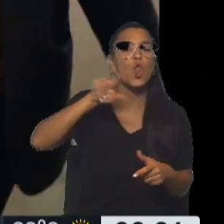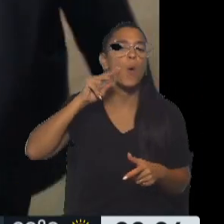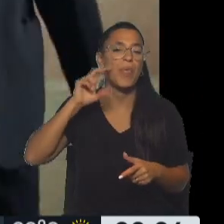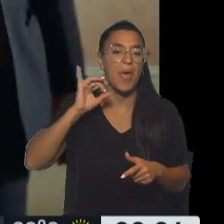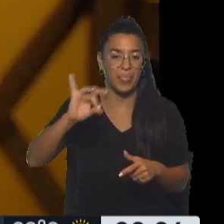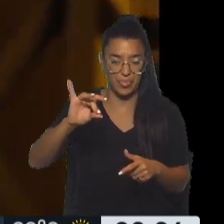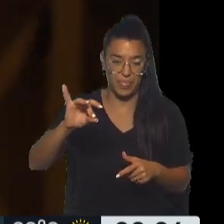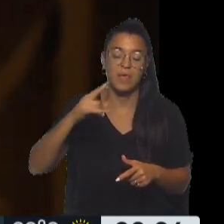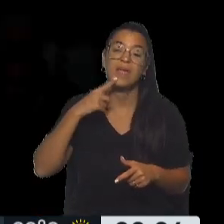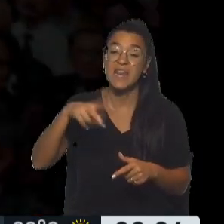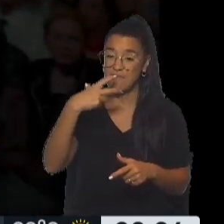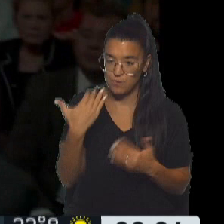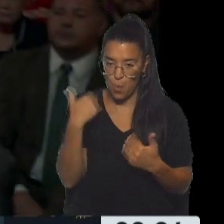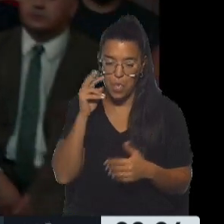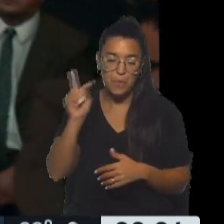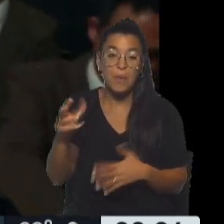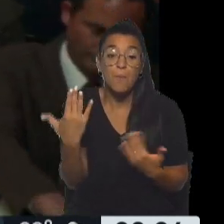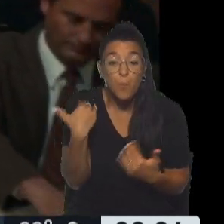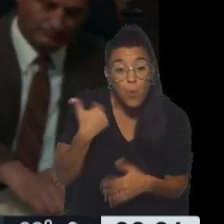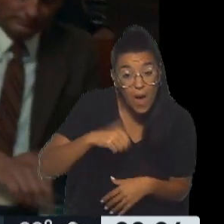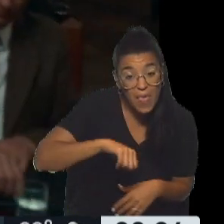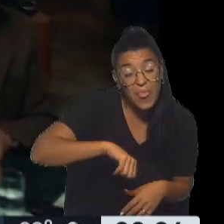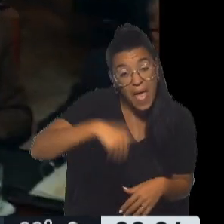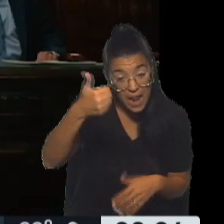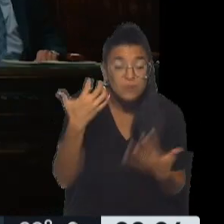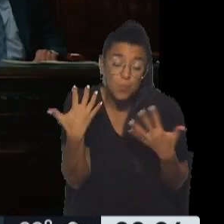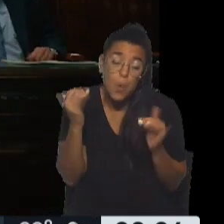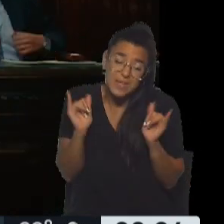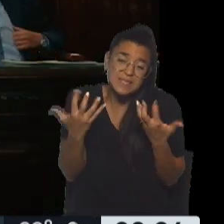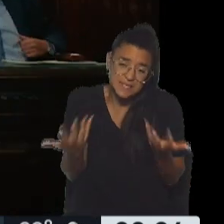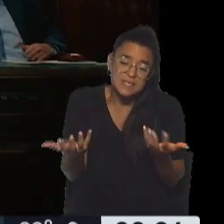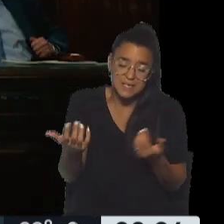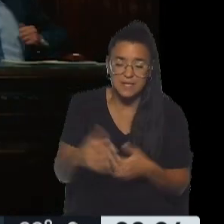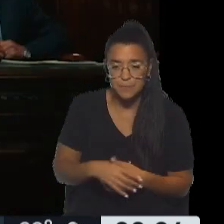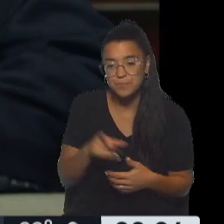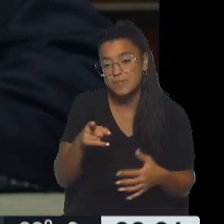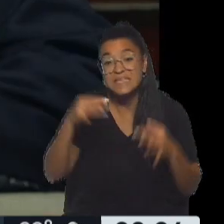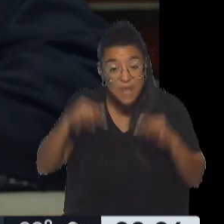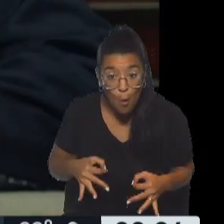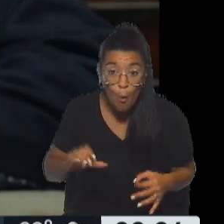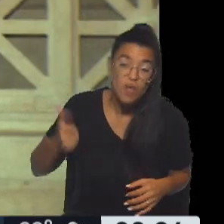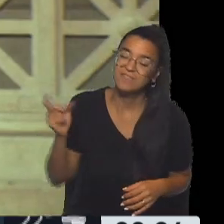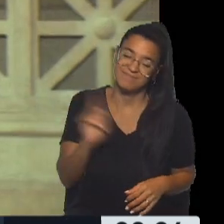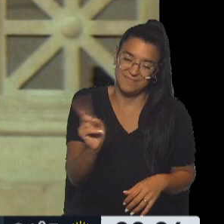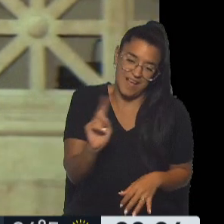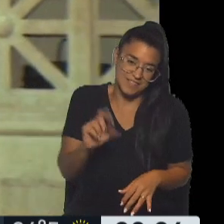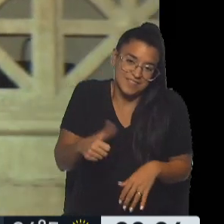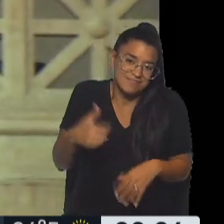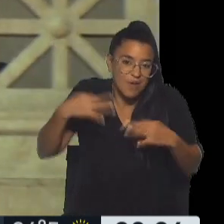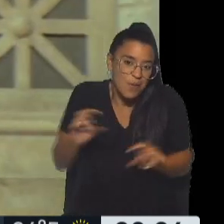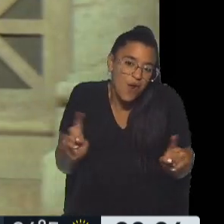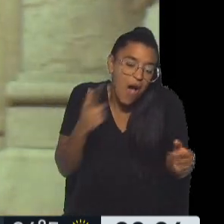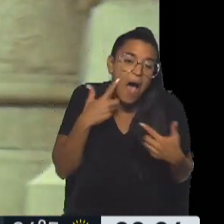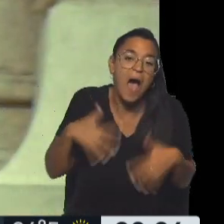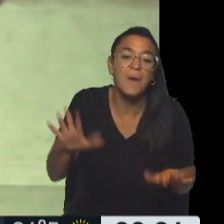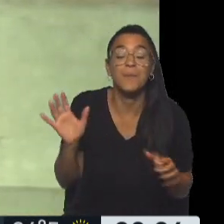Netflix. ¿Se puede ganar? Sí, por supuesto que se puede. ¿Es una cosa segura? No, ninguna seguridad. La verdad que la